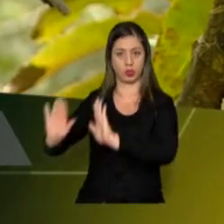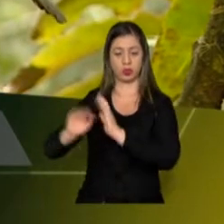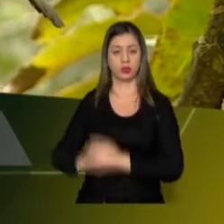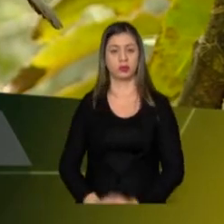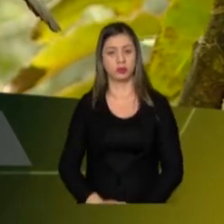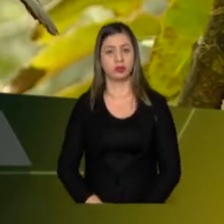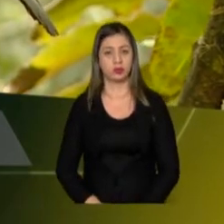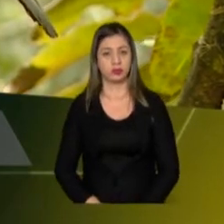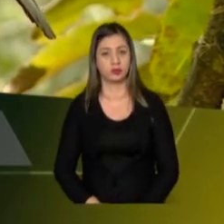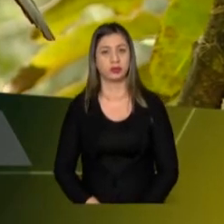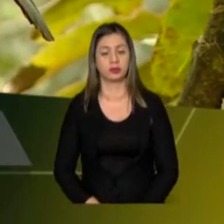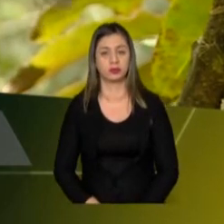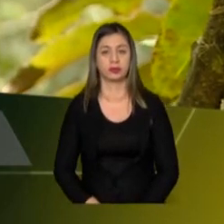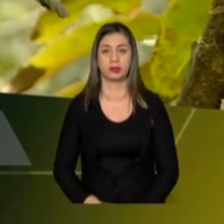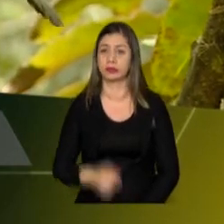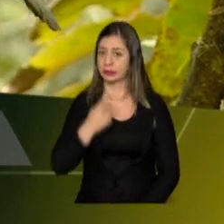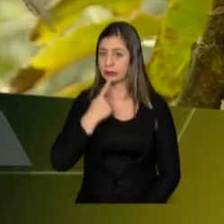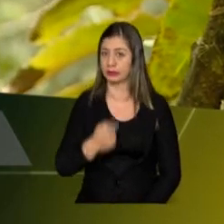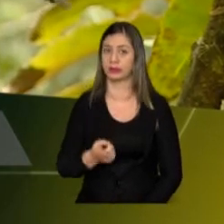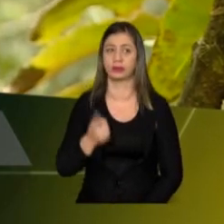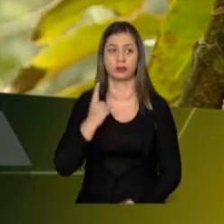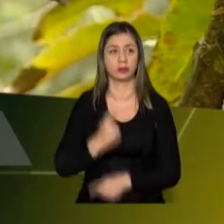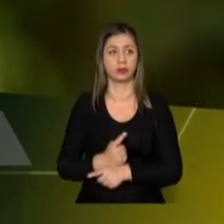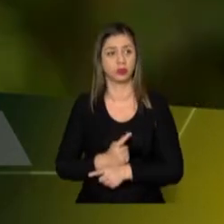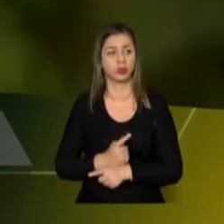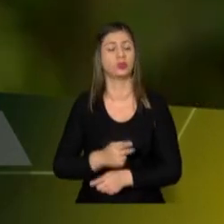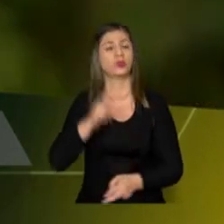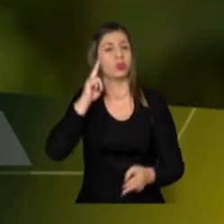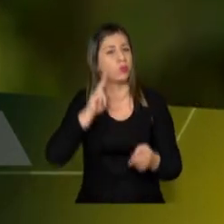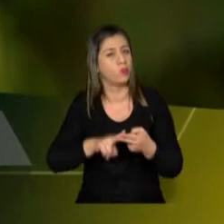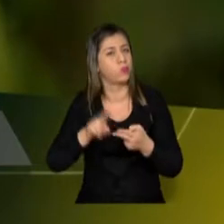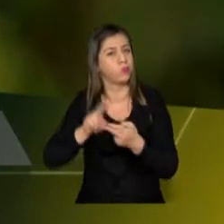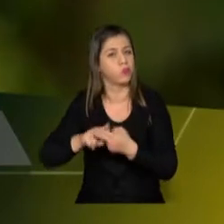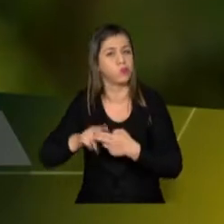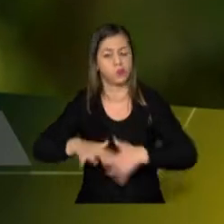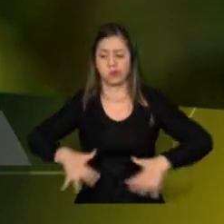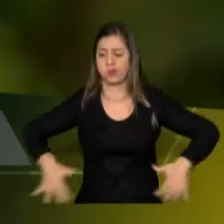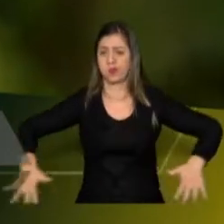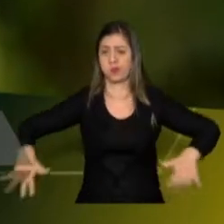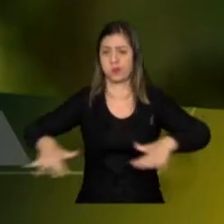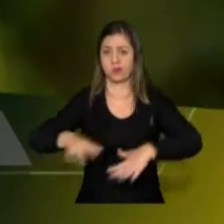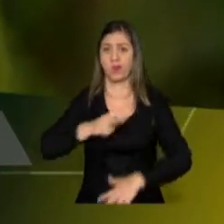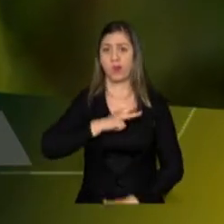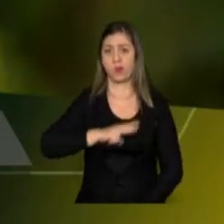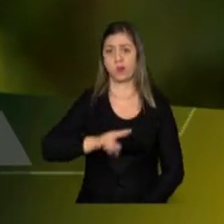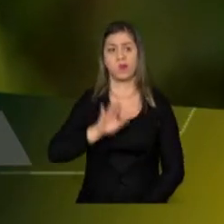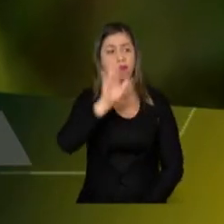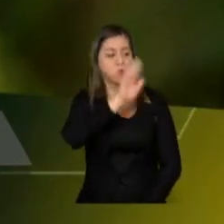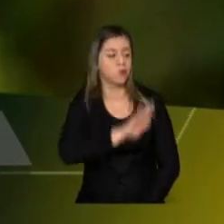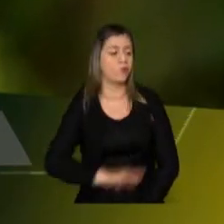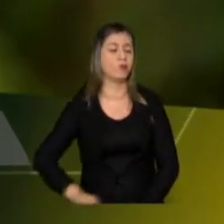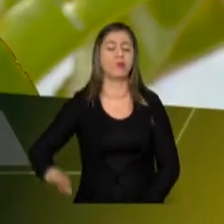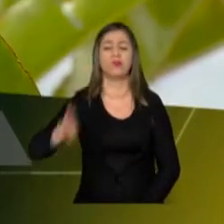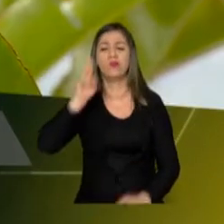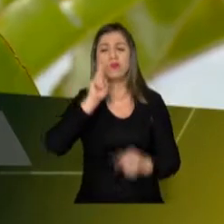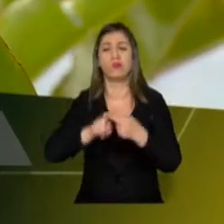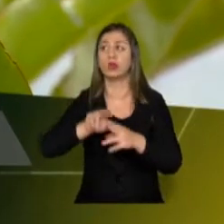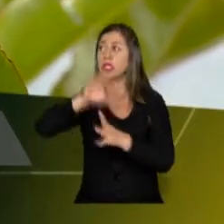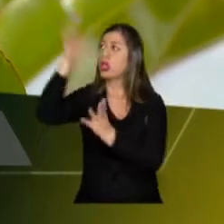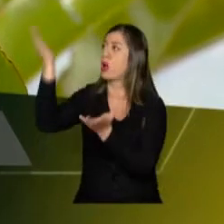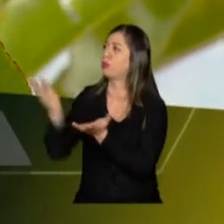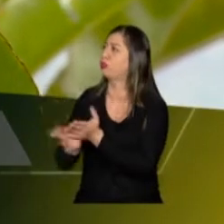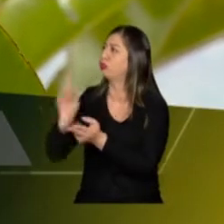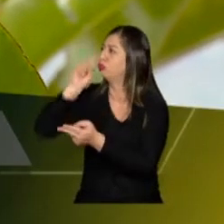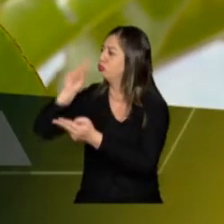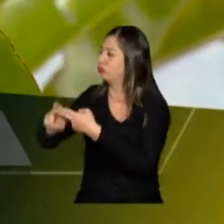Y como lo decía Liliana, ya pues conoce muchas latitudes, no solamente del Valle del Cauca, en Colombia y otras partes del mundo. Pero